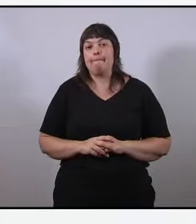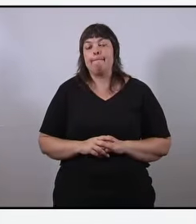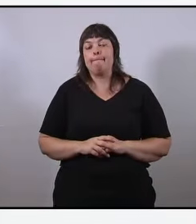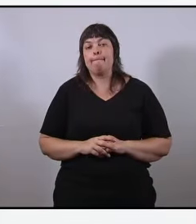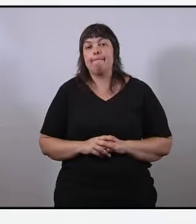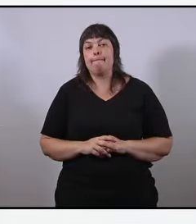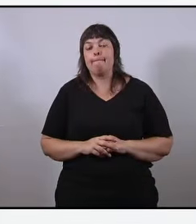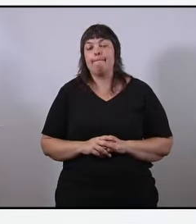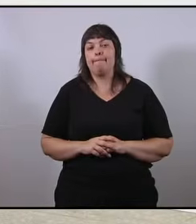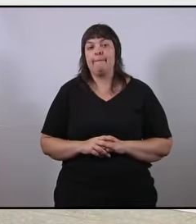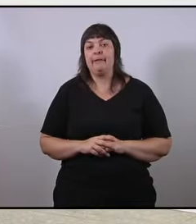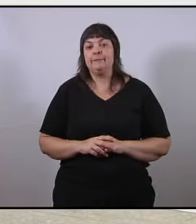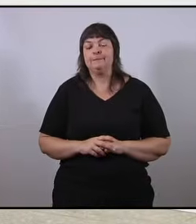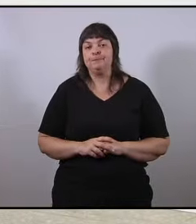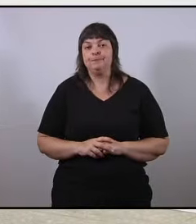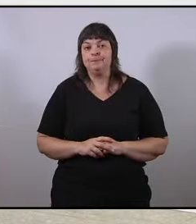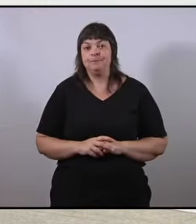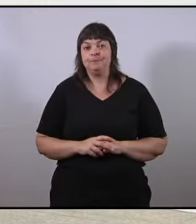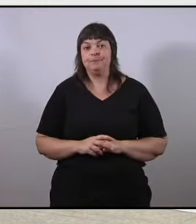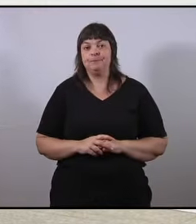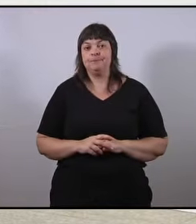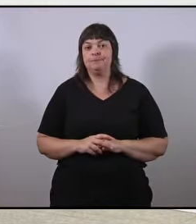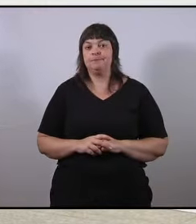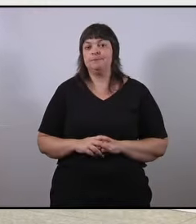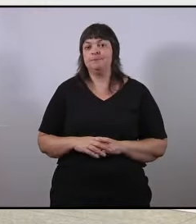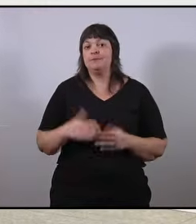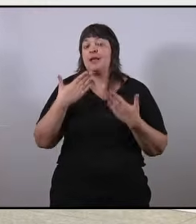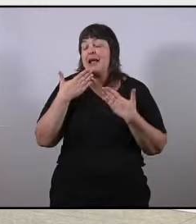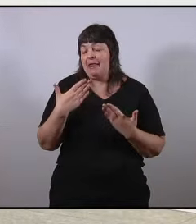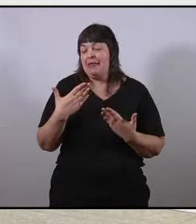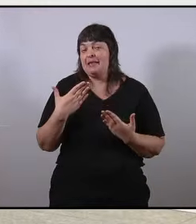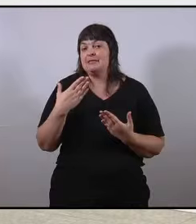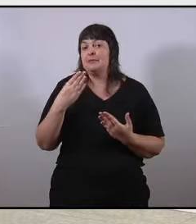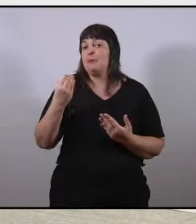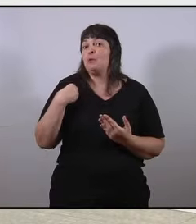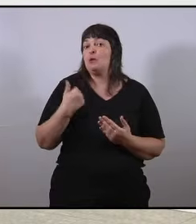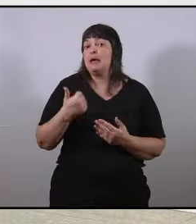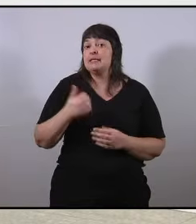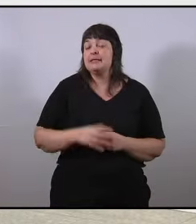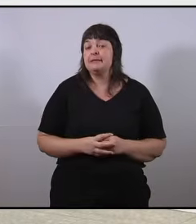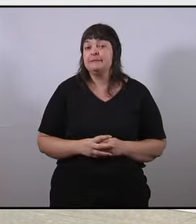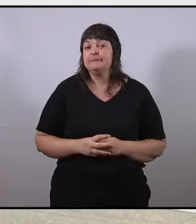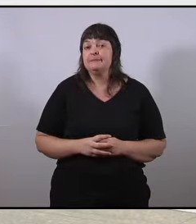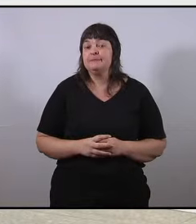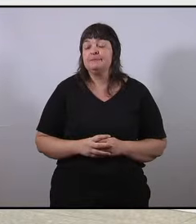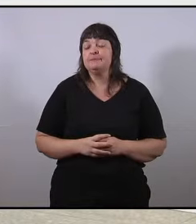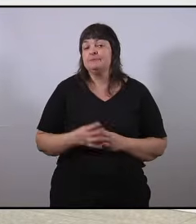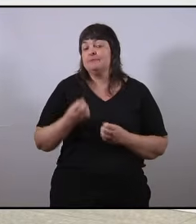Gracias. ¿Alguna otra cuestión?